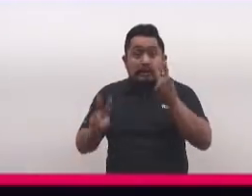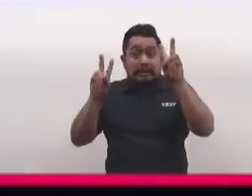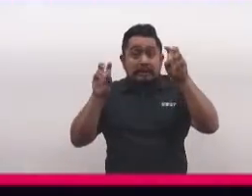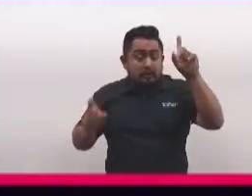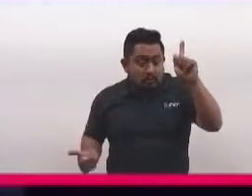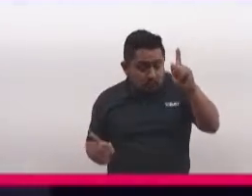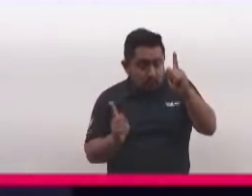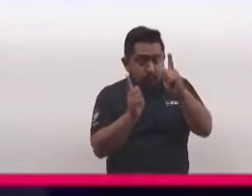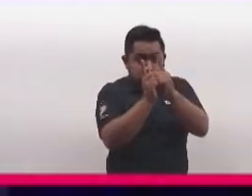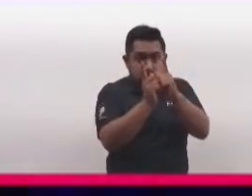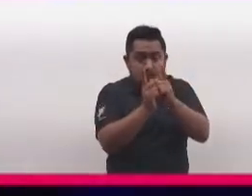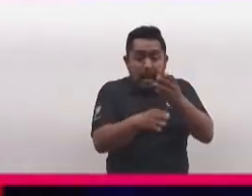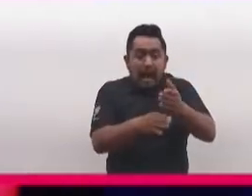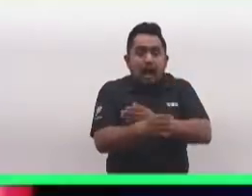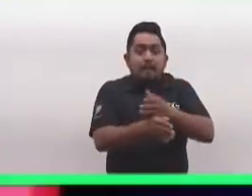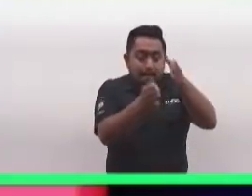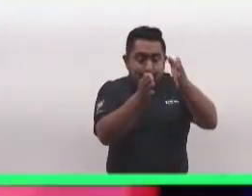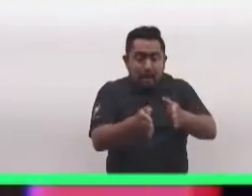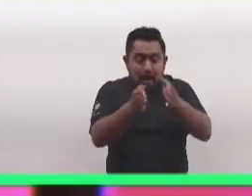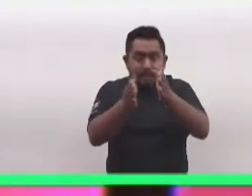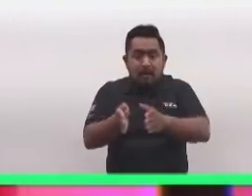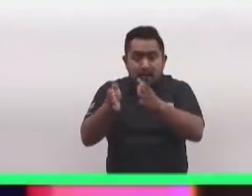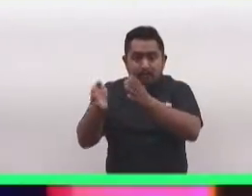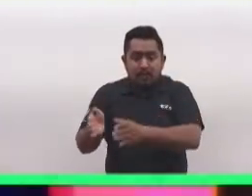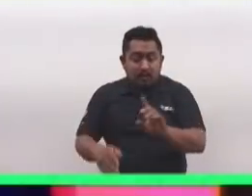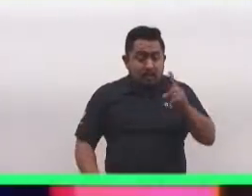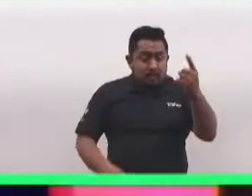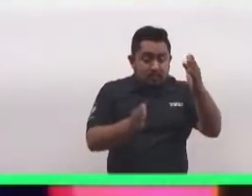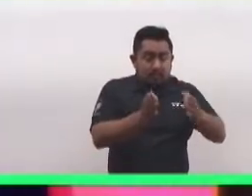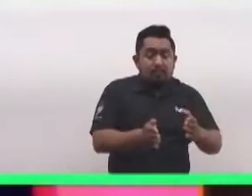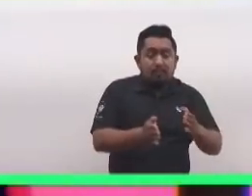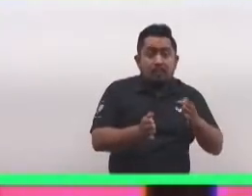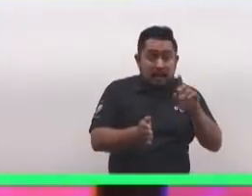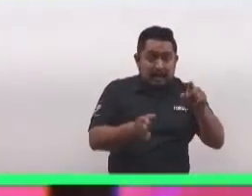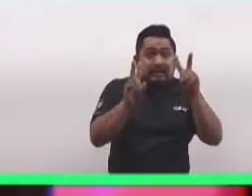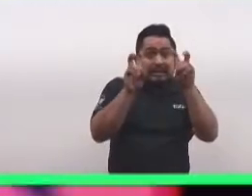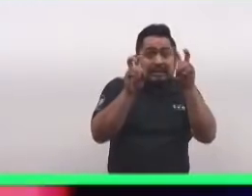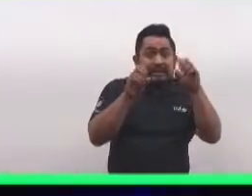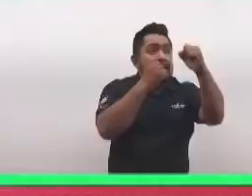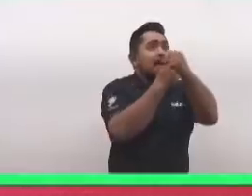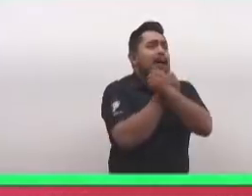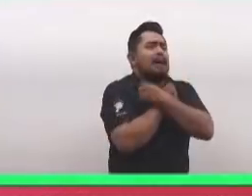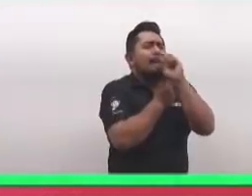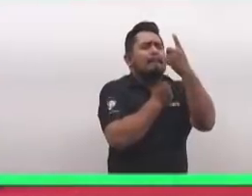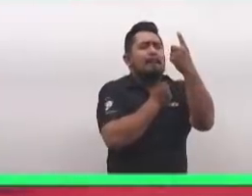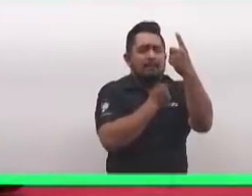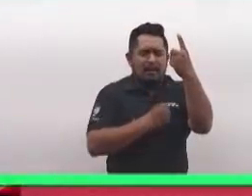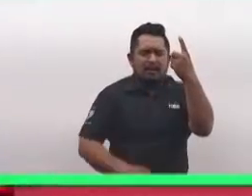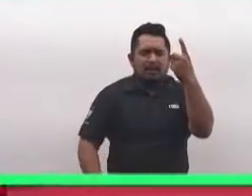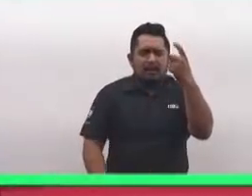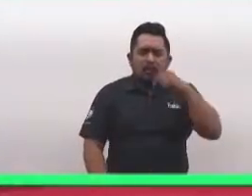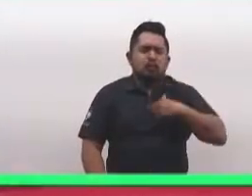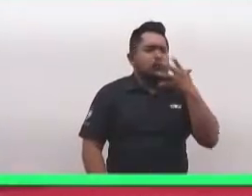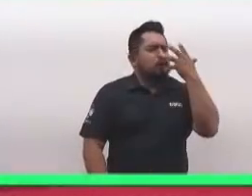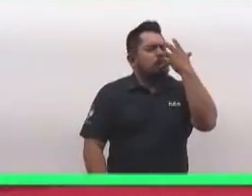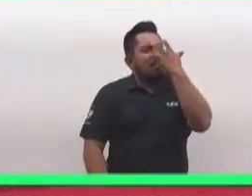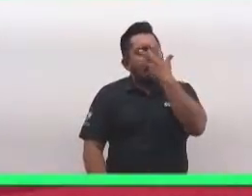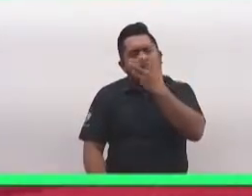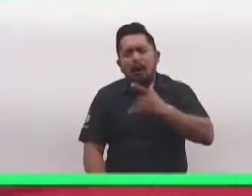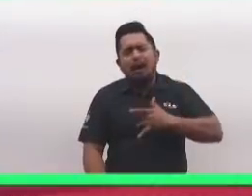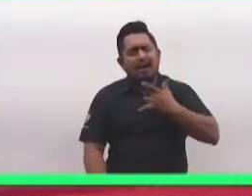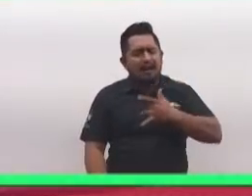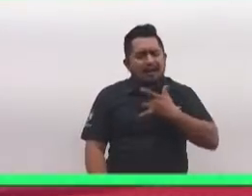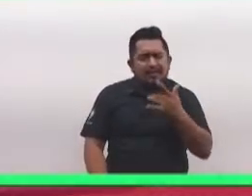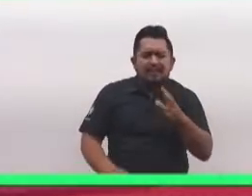pasamos por etapas y la primera etapa la llamamos el primer amor diga comida el primer amor y el primer amor es maravilloso el